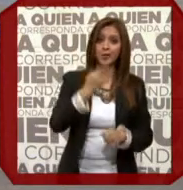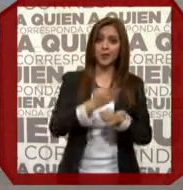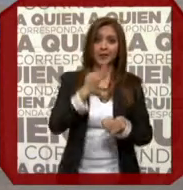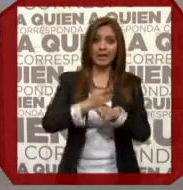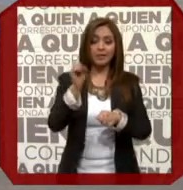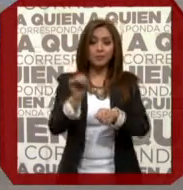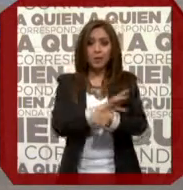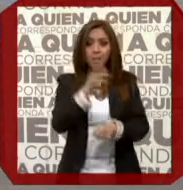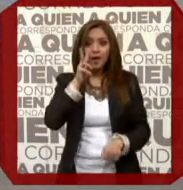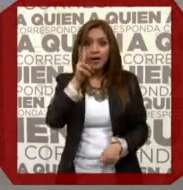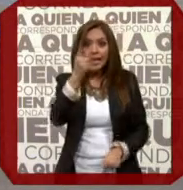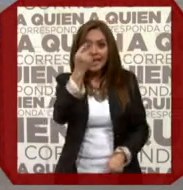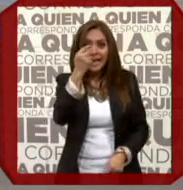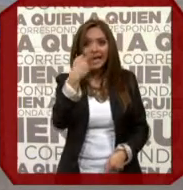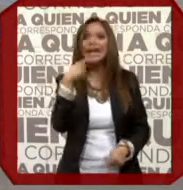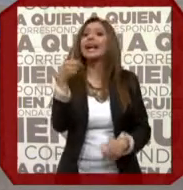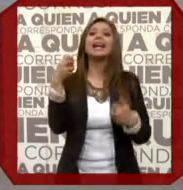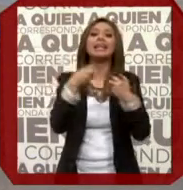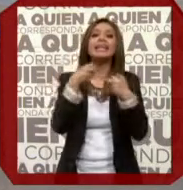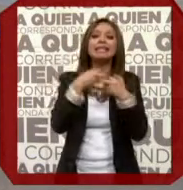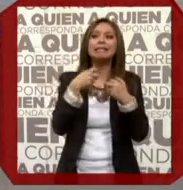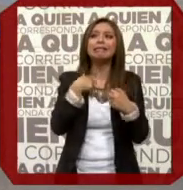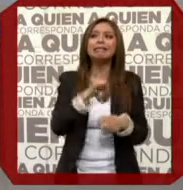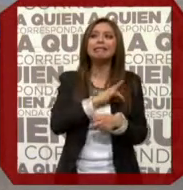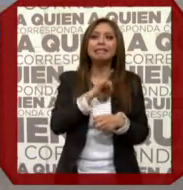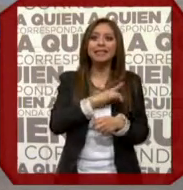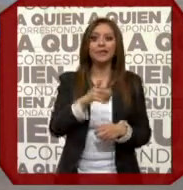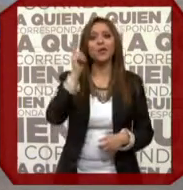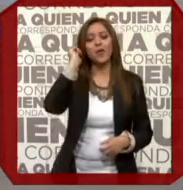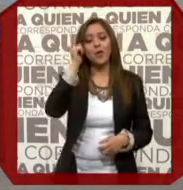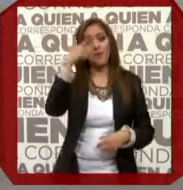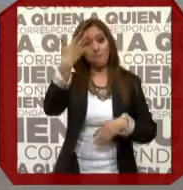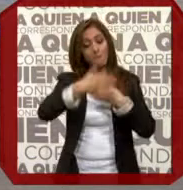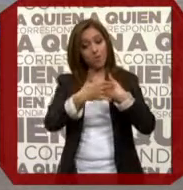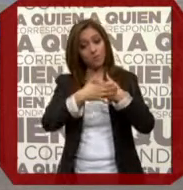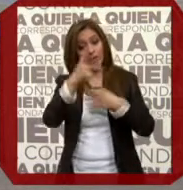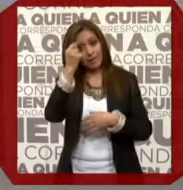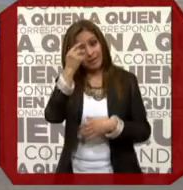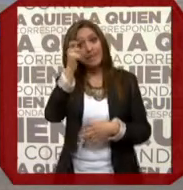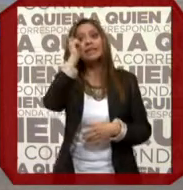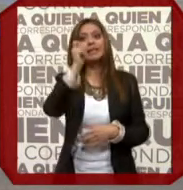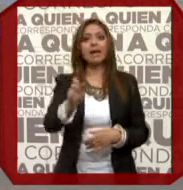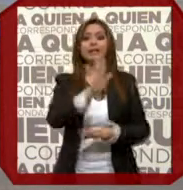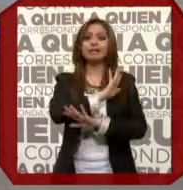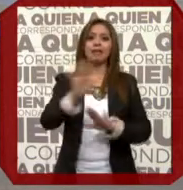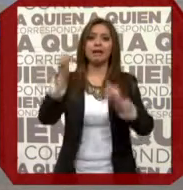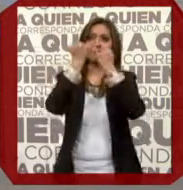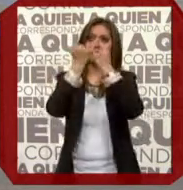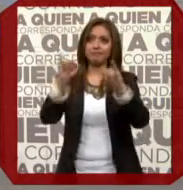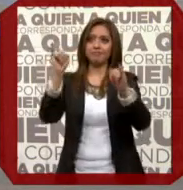primera vez, además. Estaba nervioso. ¿Ah, sí? Sí. Muy bien, pues ojalá que la próxima que lo saquemos es para inaugurar.